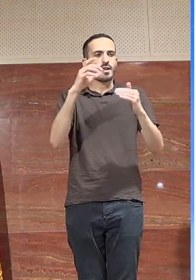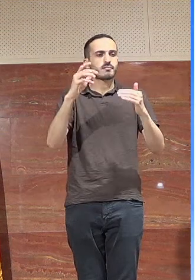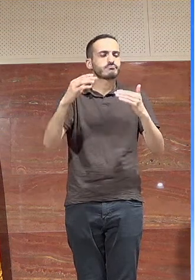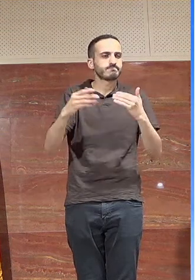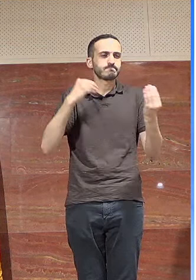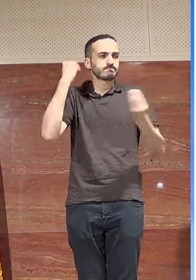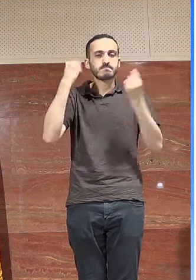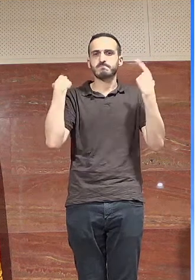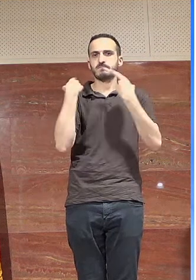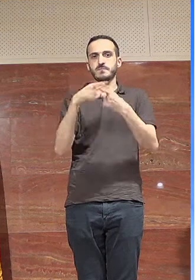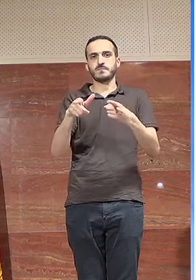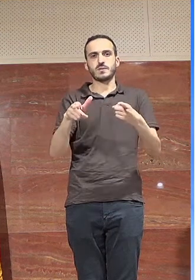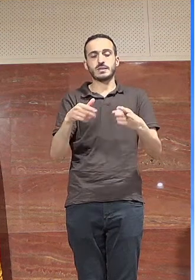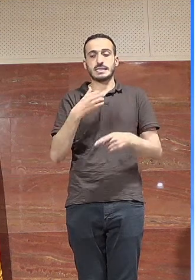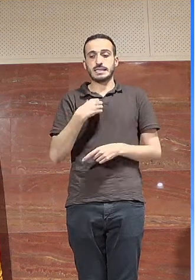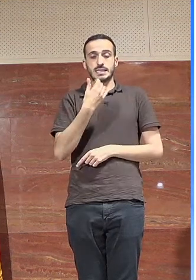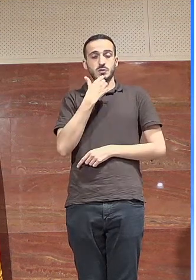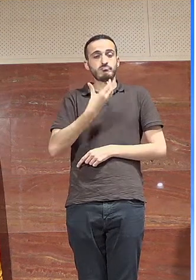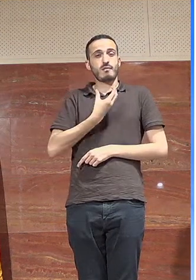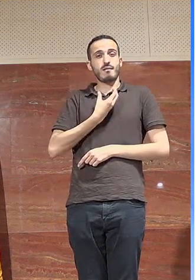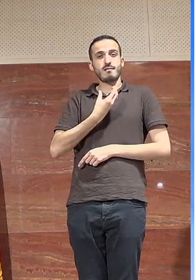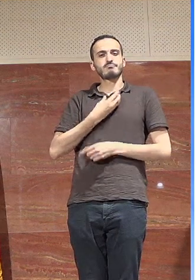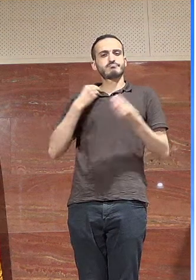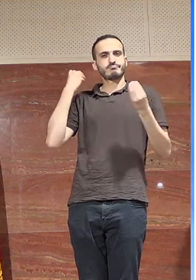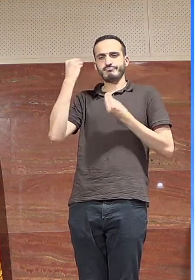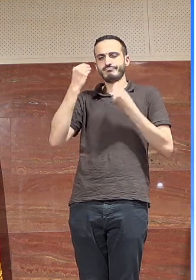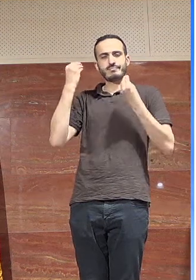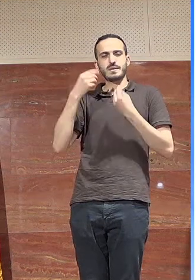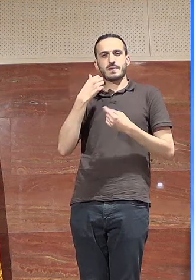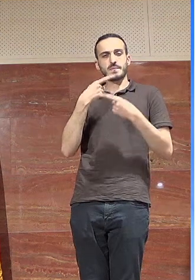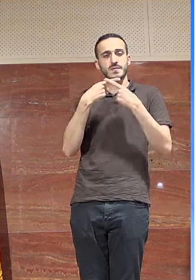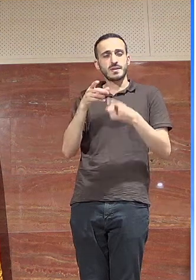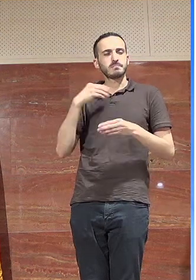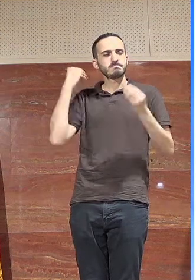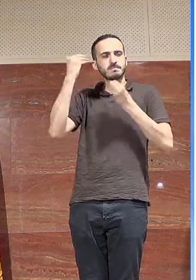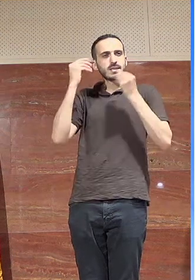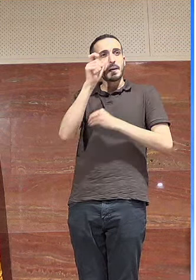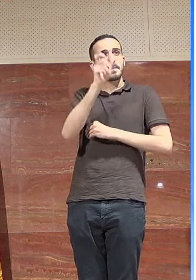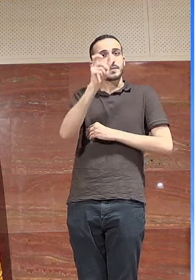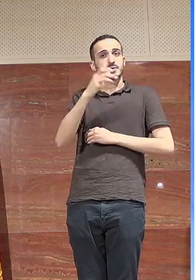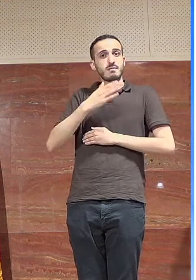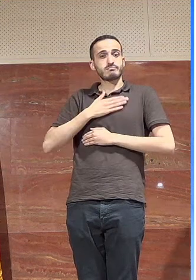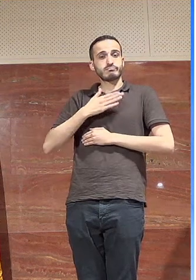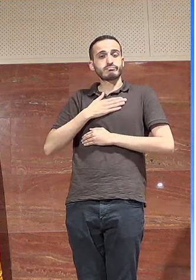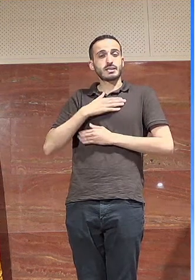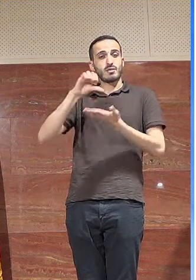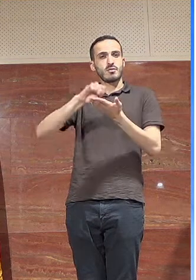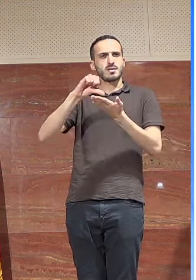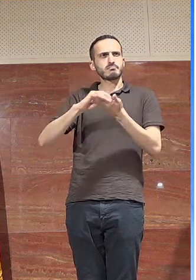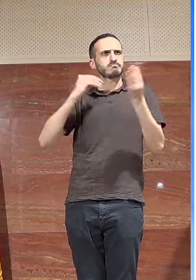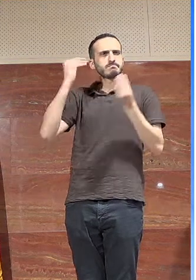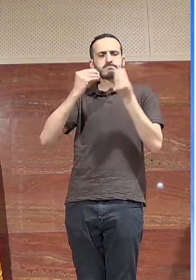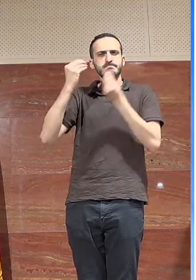¿no? Yo, desde luego, si fuera alcalde, también intentaría preguntarme qué piensan los ciudadanos. No los japoneses,